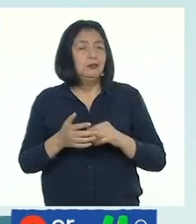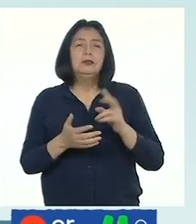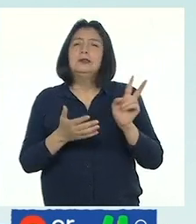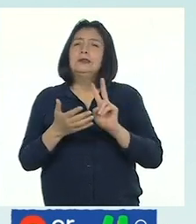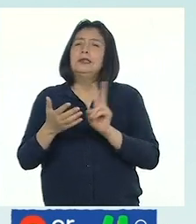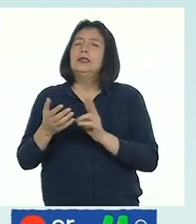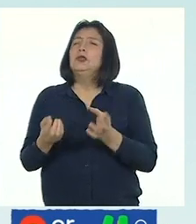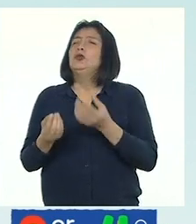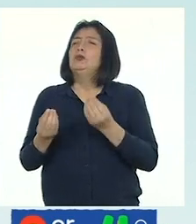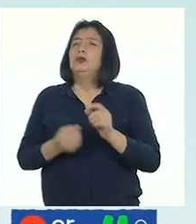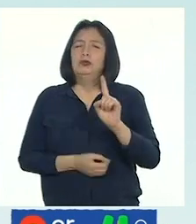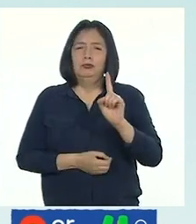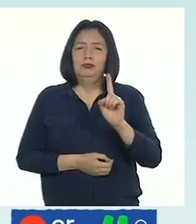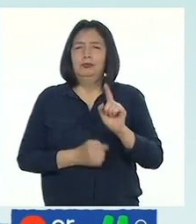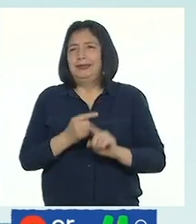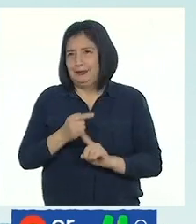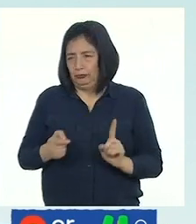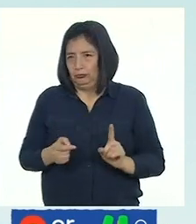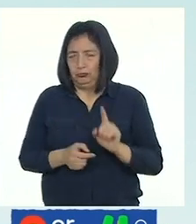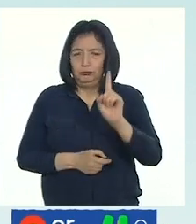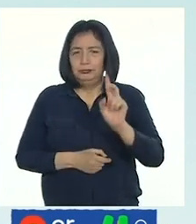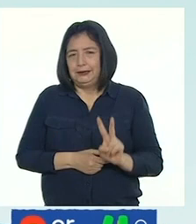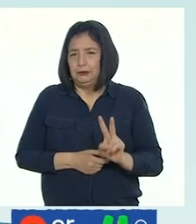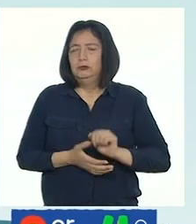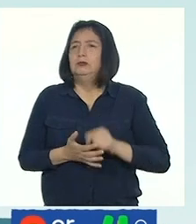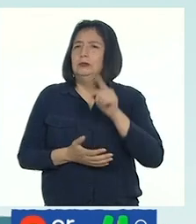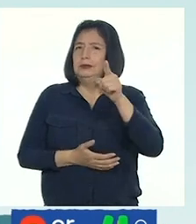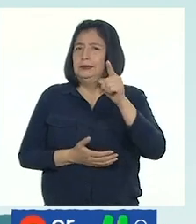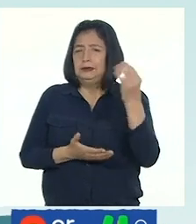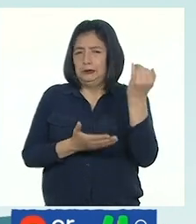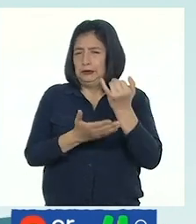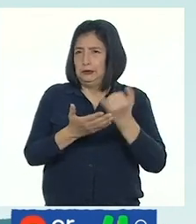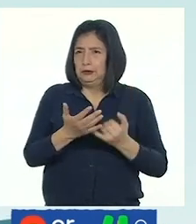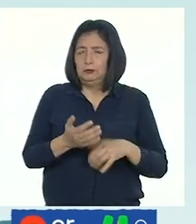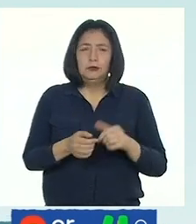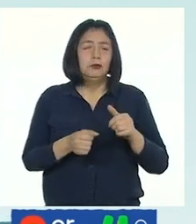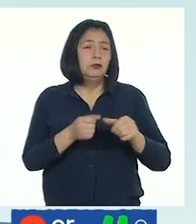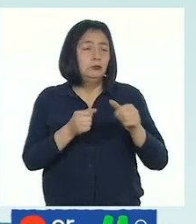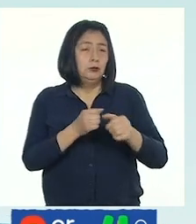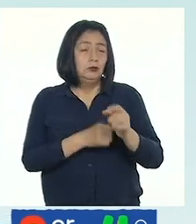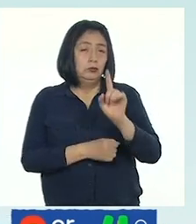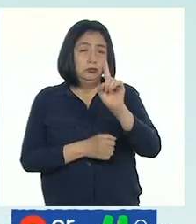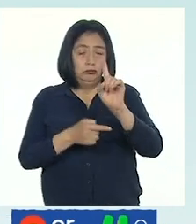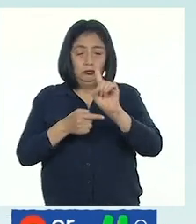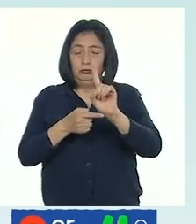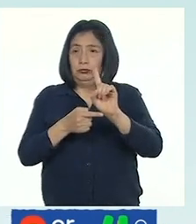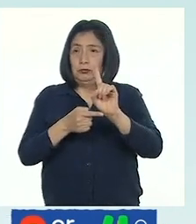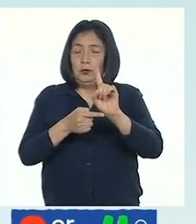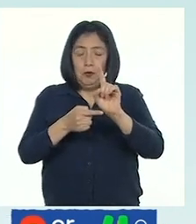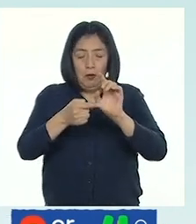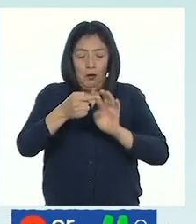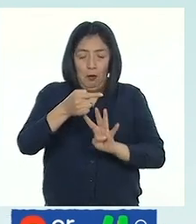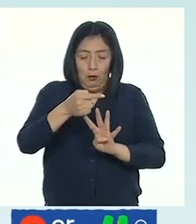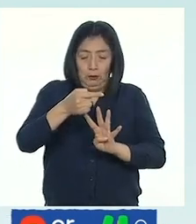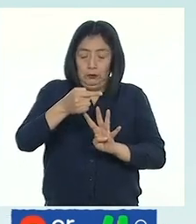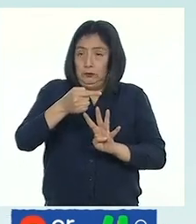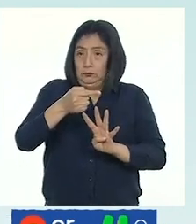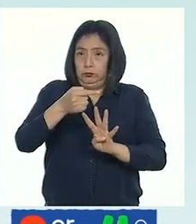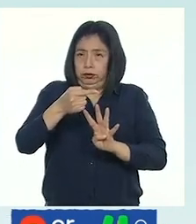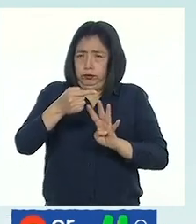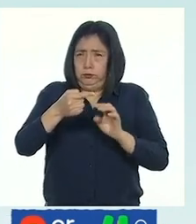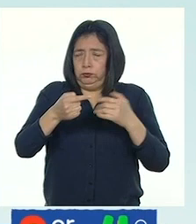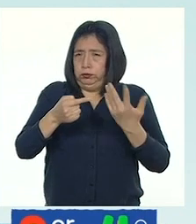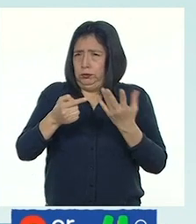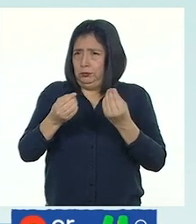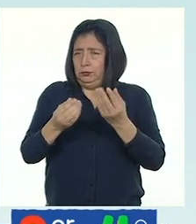lee como un medio. Este gráfico tenía como numerador 1 y como denominador 4.